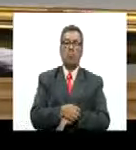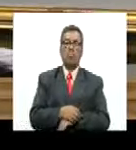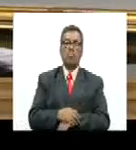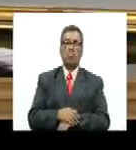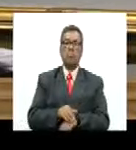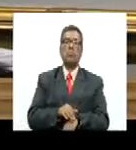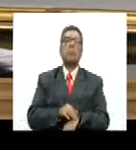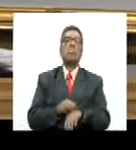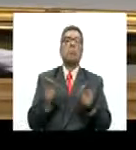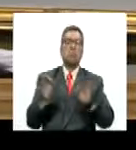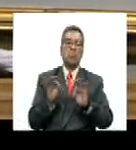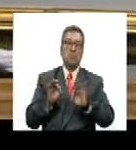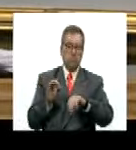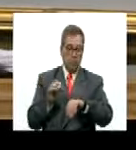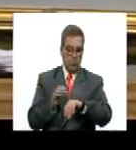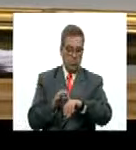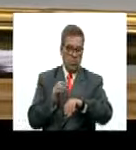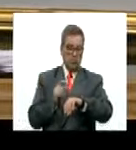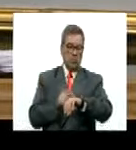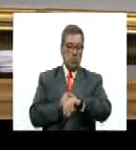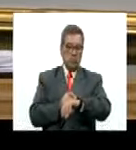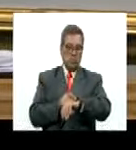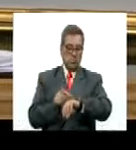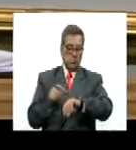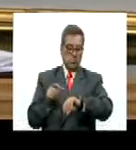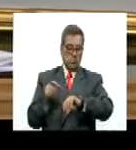¿Nadie más ha anotado el derecho de palabra?